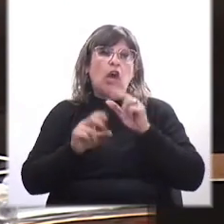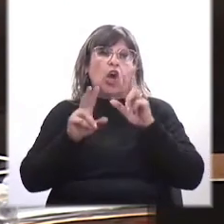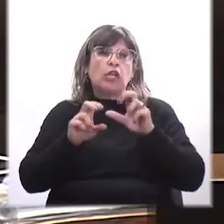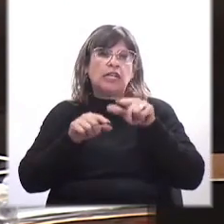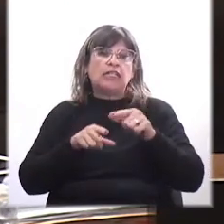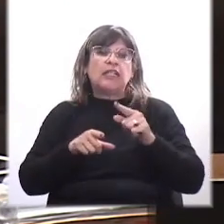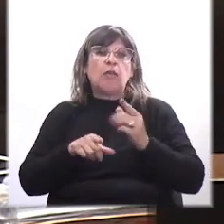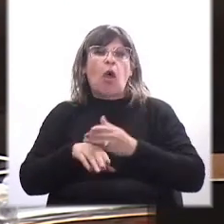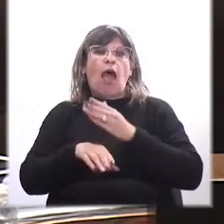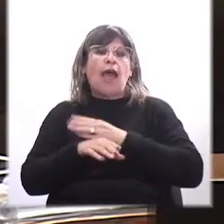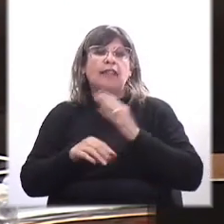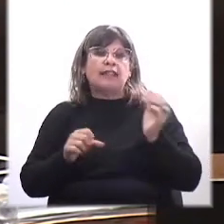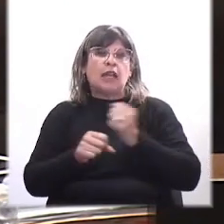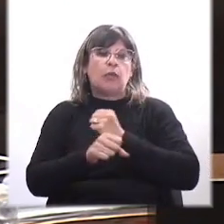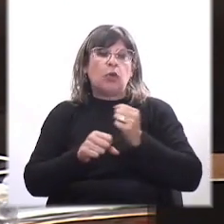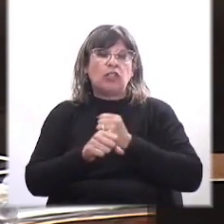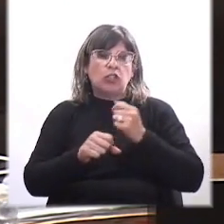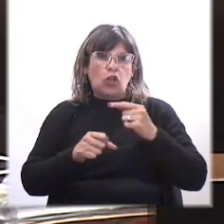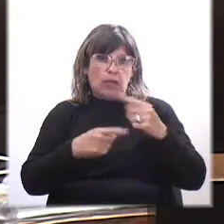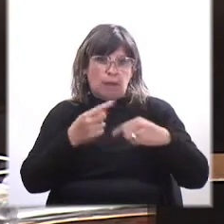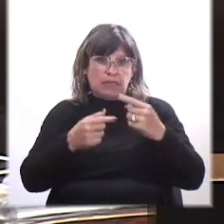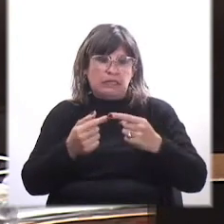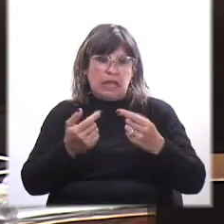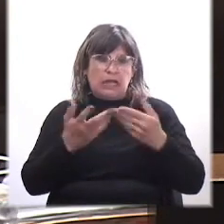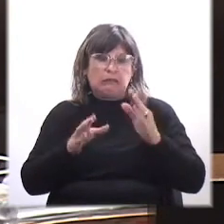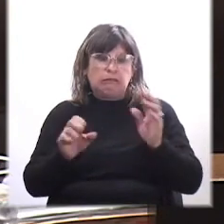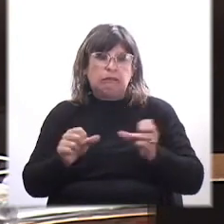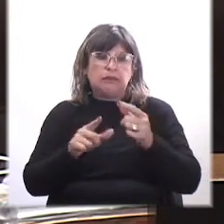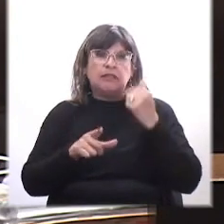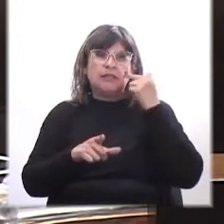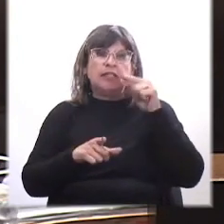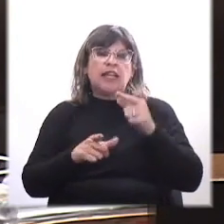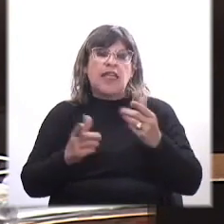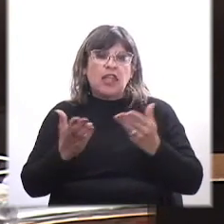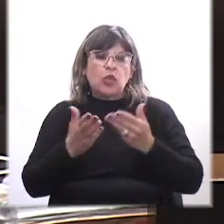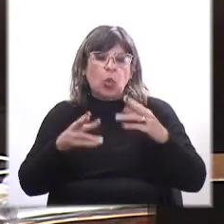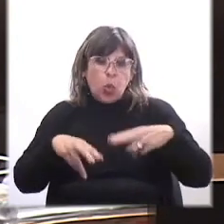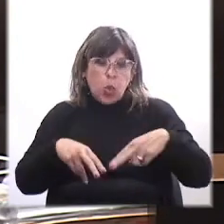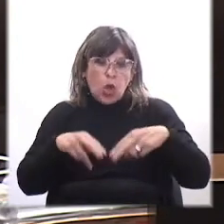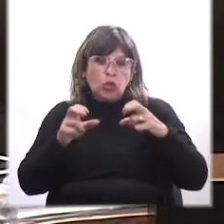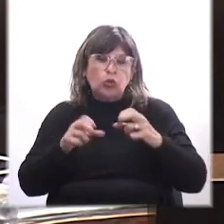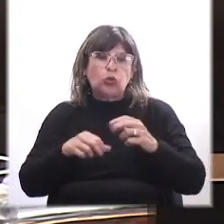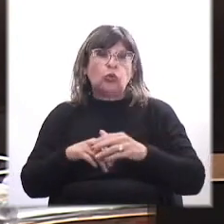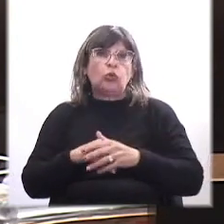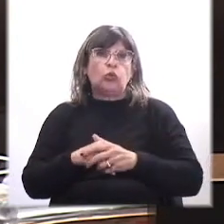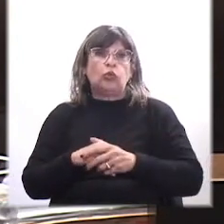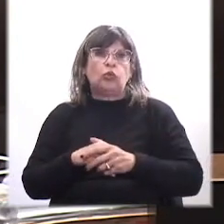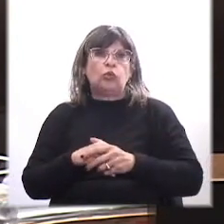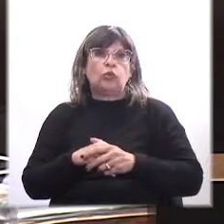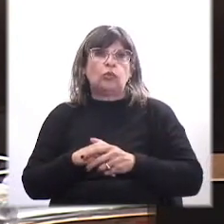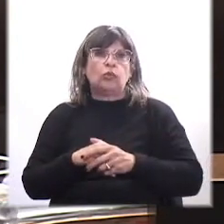previa a su aprobación y puesta en marcha, de la realización de una serie de estudios,